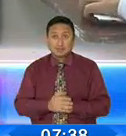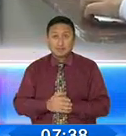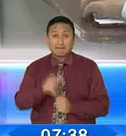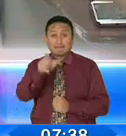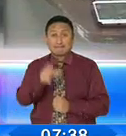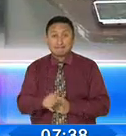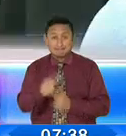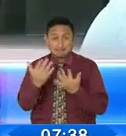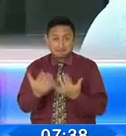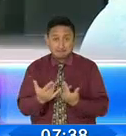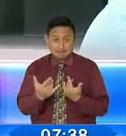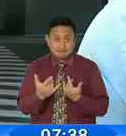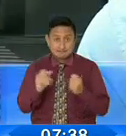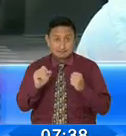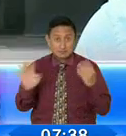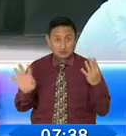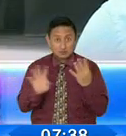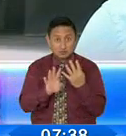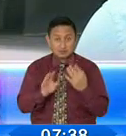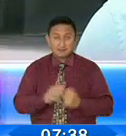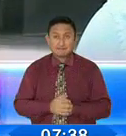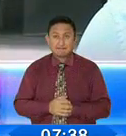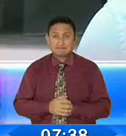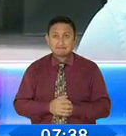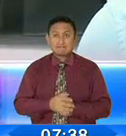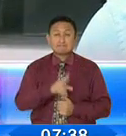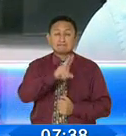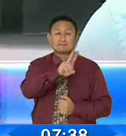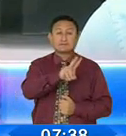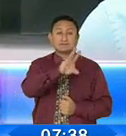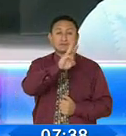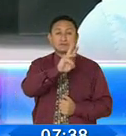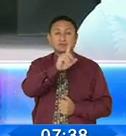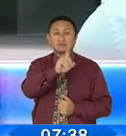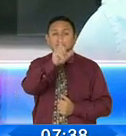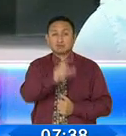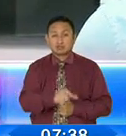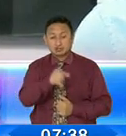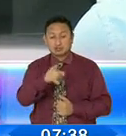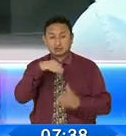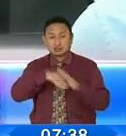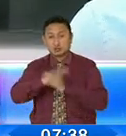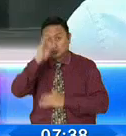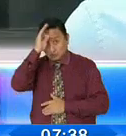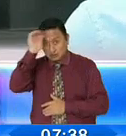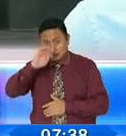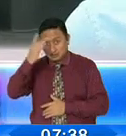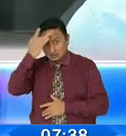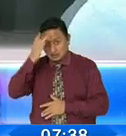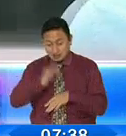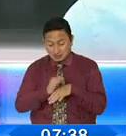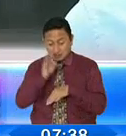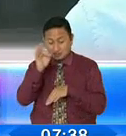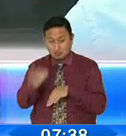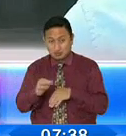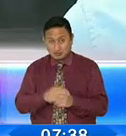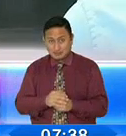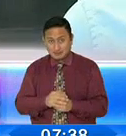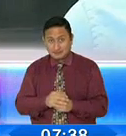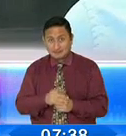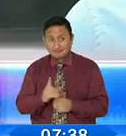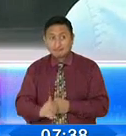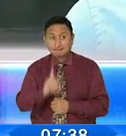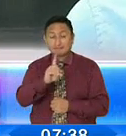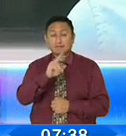de espera. Al momento tenemos 261 pacientes hospitalizados por COVID-19, tenemos nuestra